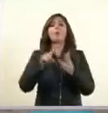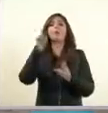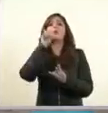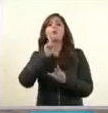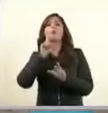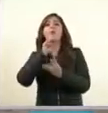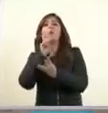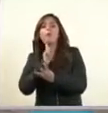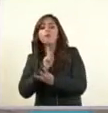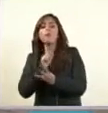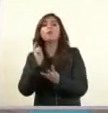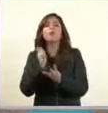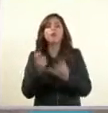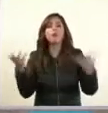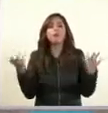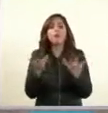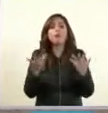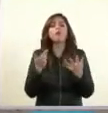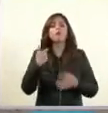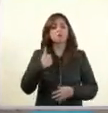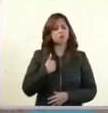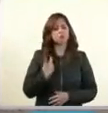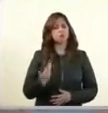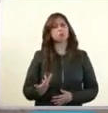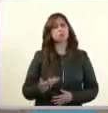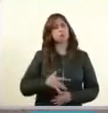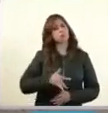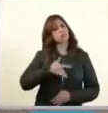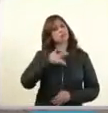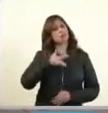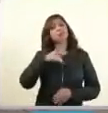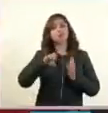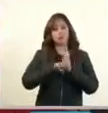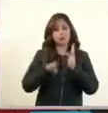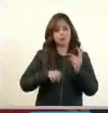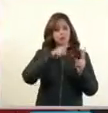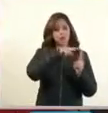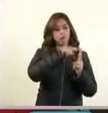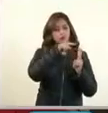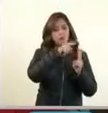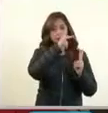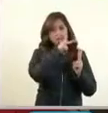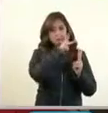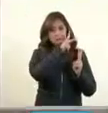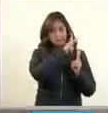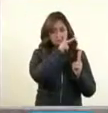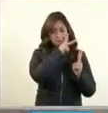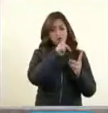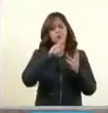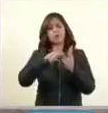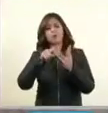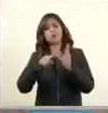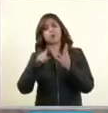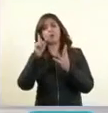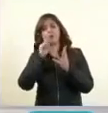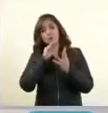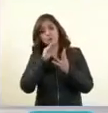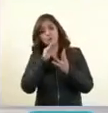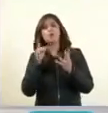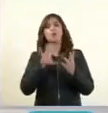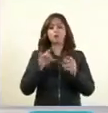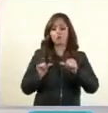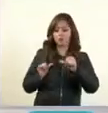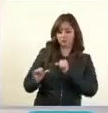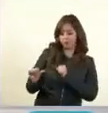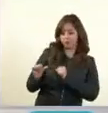pauta para poder decir, bueno, no necesariamente, porque ellos lo saben hacer muy bien, ¿no? Pasan de uno a otro, de un lugar